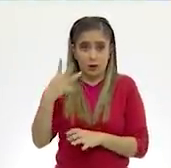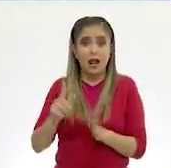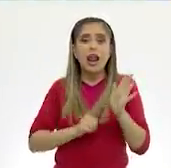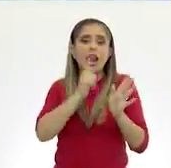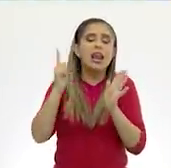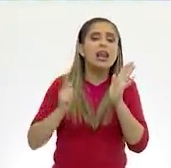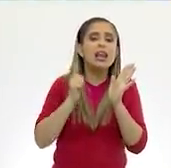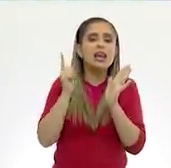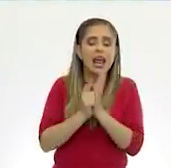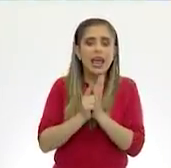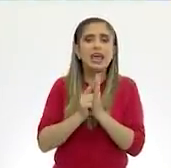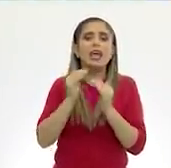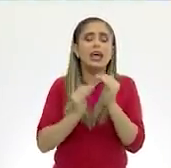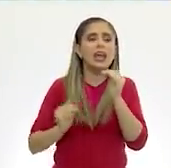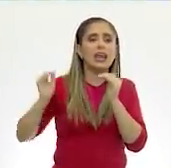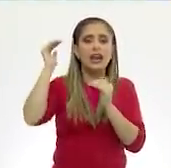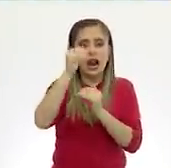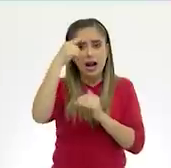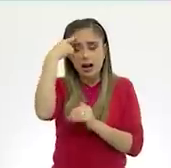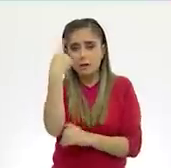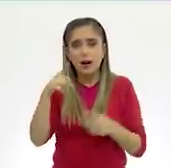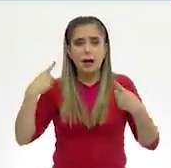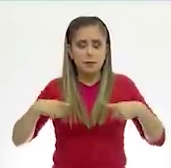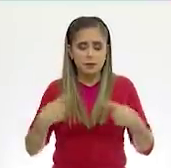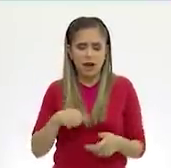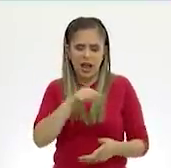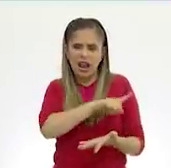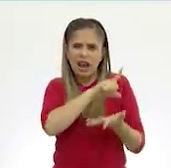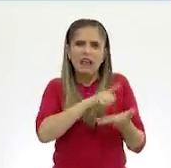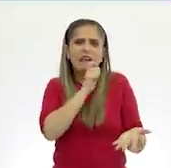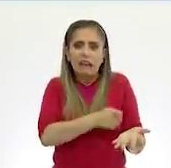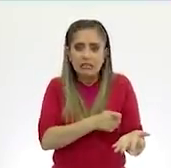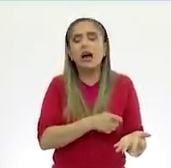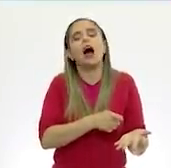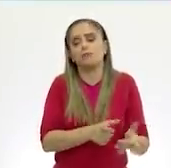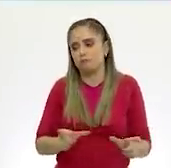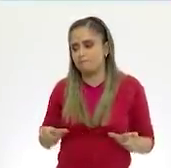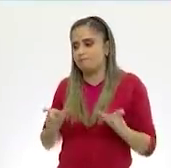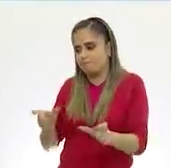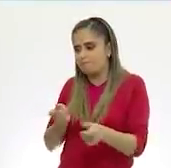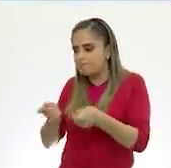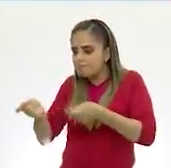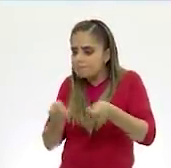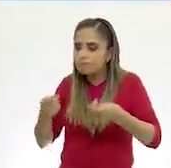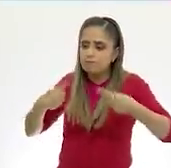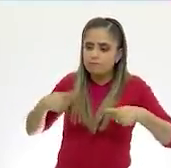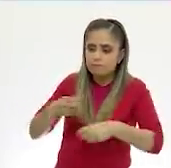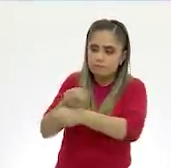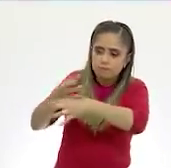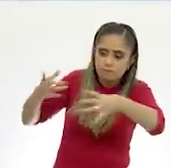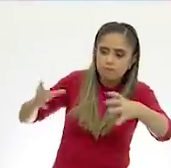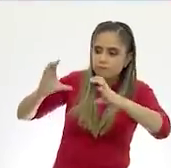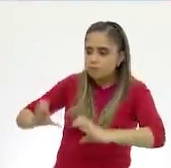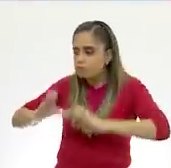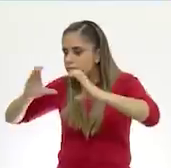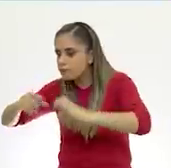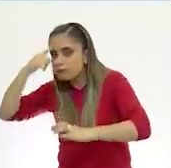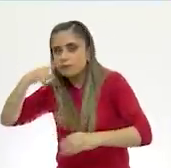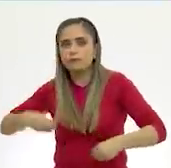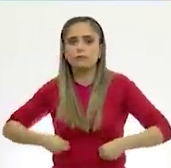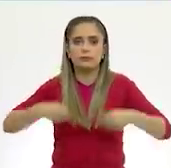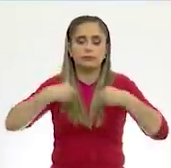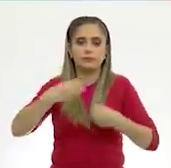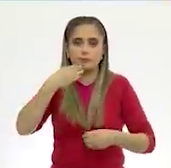General de Población, destinada a regular el crecimiento de la población para el bienestar de sus habitantes,